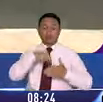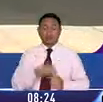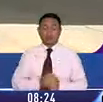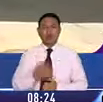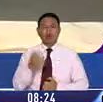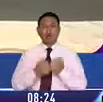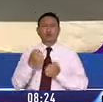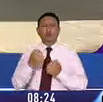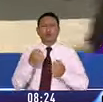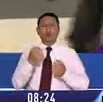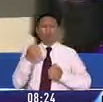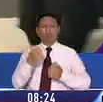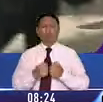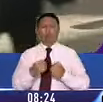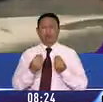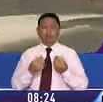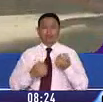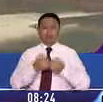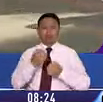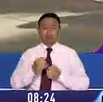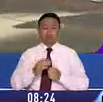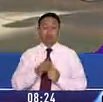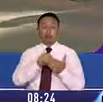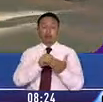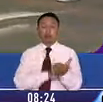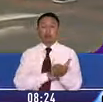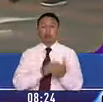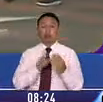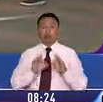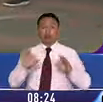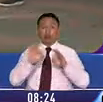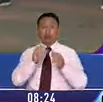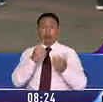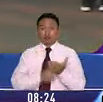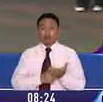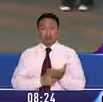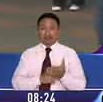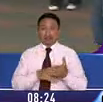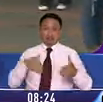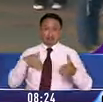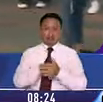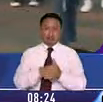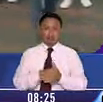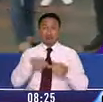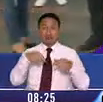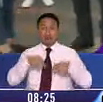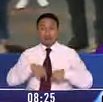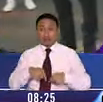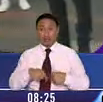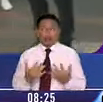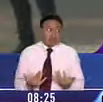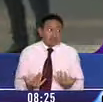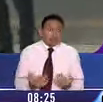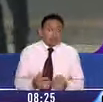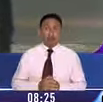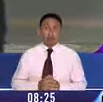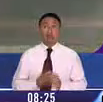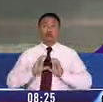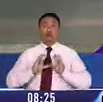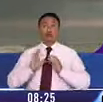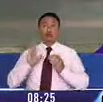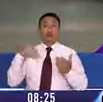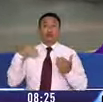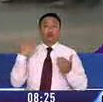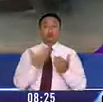permitió que varios proyectos importantes sean analizados. Acá se vive bastante expectativa, siguen llegando los medios de comunicación, al